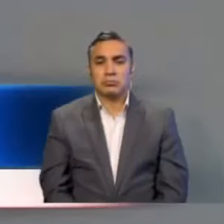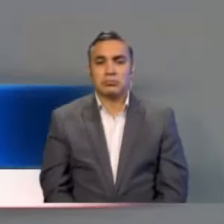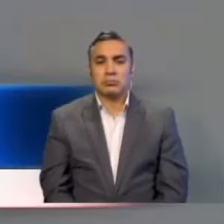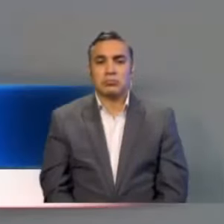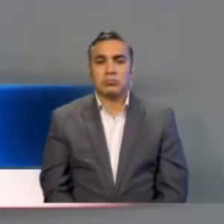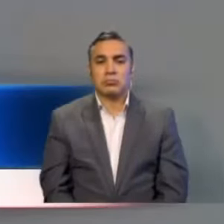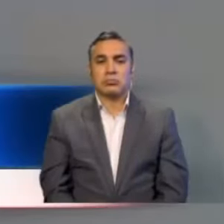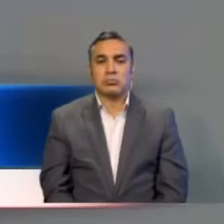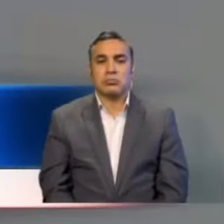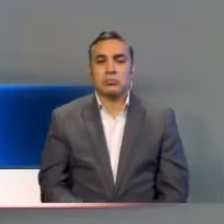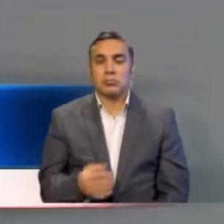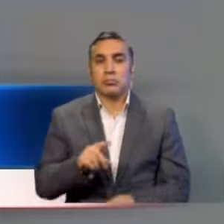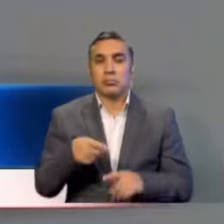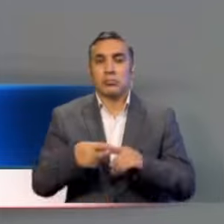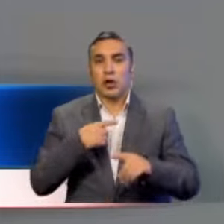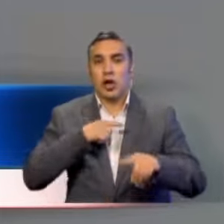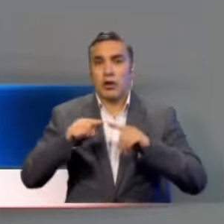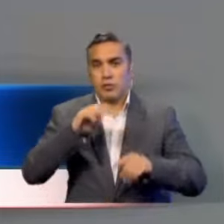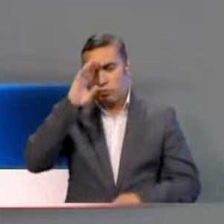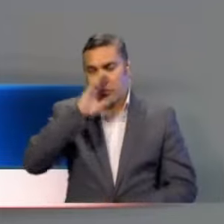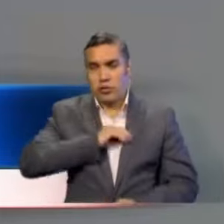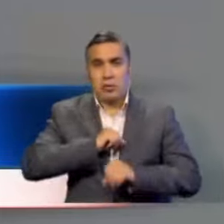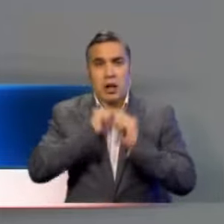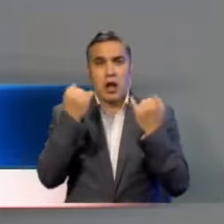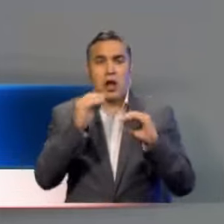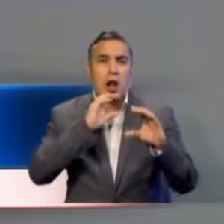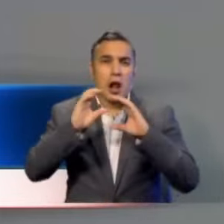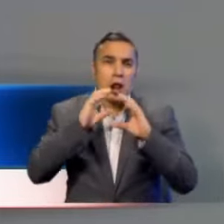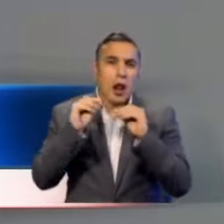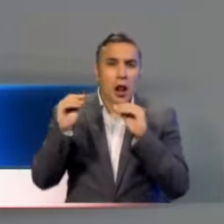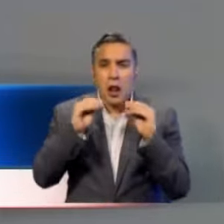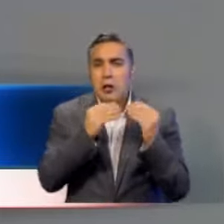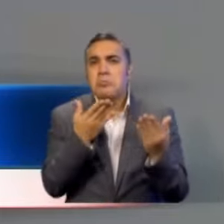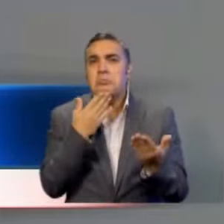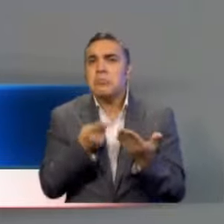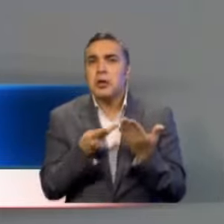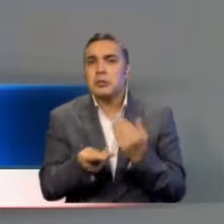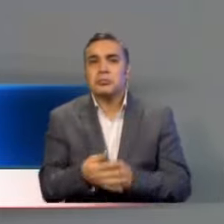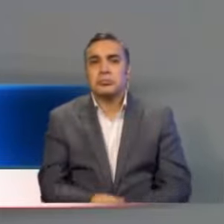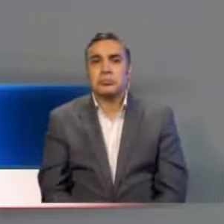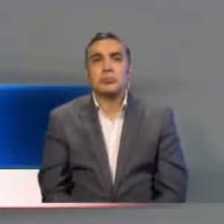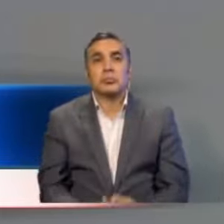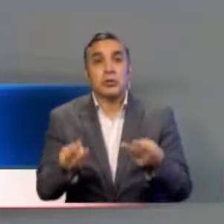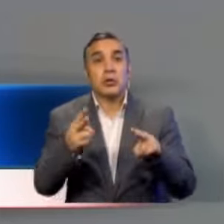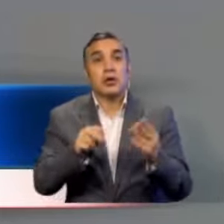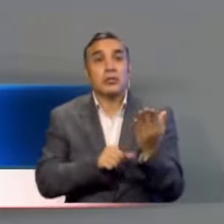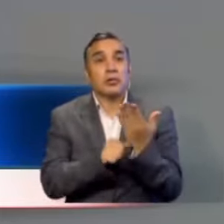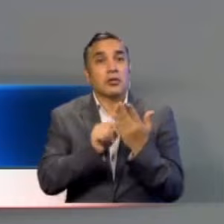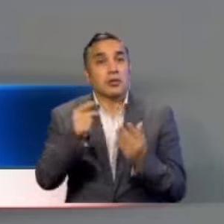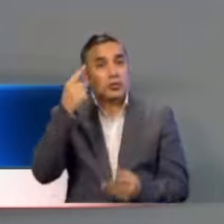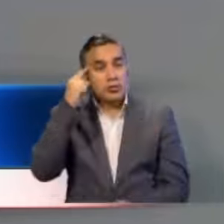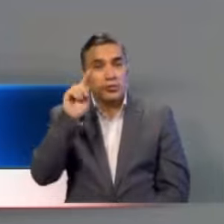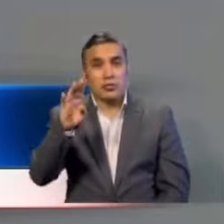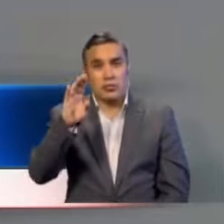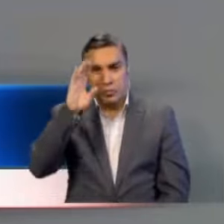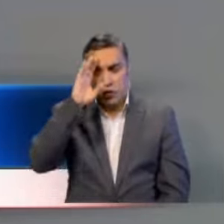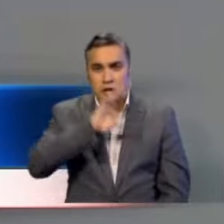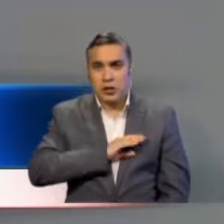Conversé hoy por la mañana con el comandante general de la policía y, por supuesto, con el señor ministro de Gobierno y Policía,